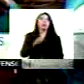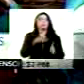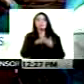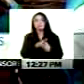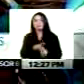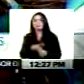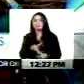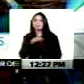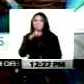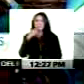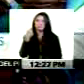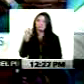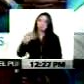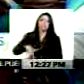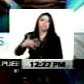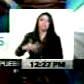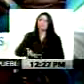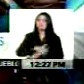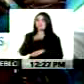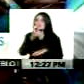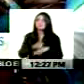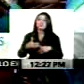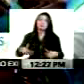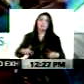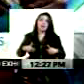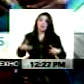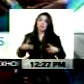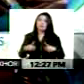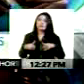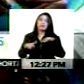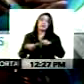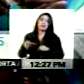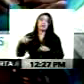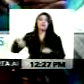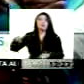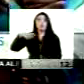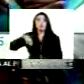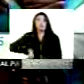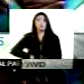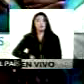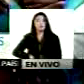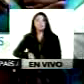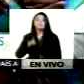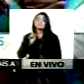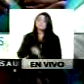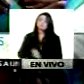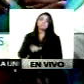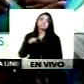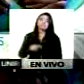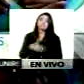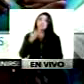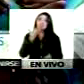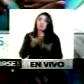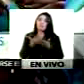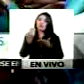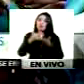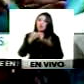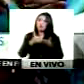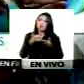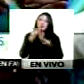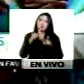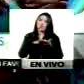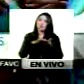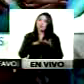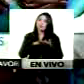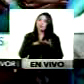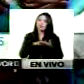inflación inducida que afecta el poder adquisitivo del salario de los trabajadores y las trabajadoras. Y también aquí están planteándose alternativas para luchar contra ese mal